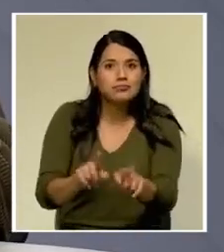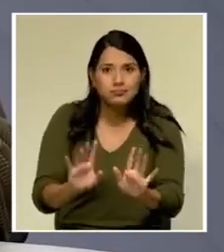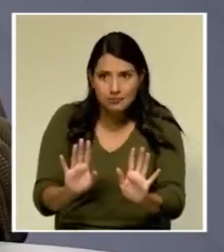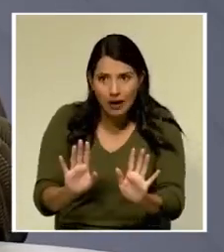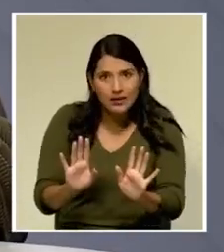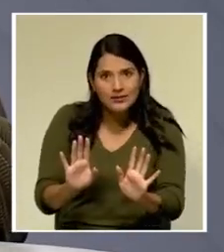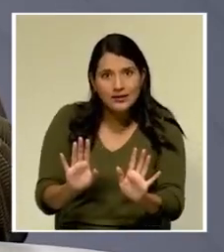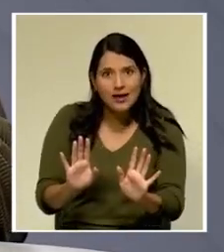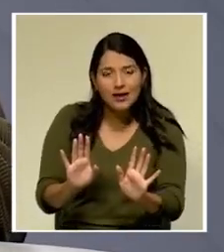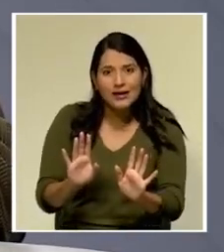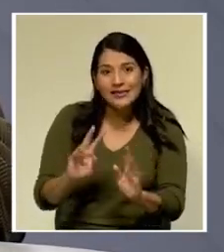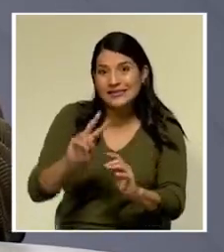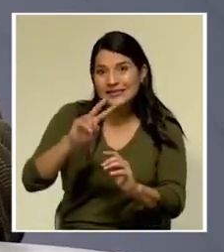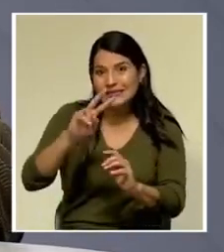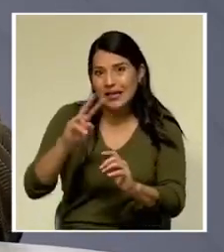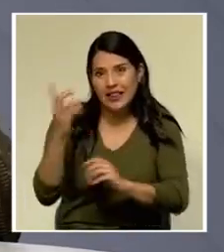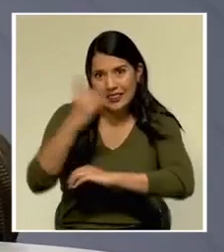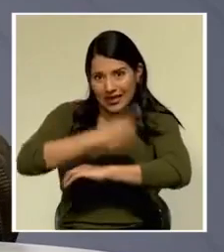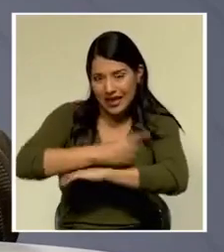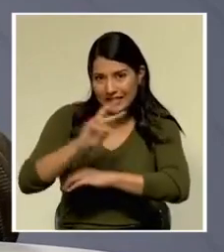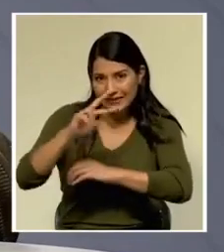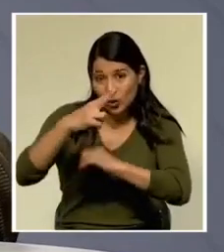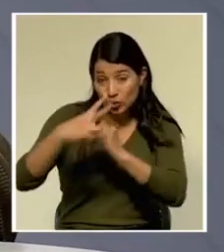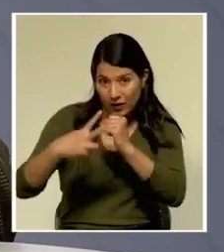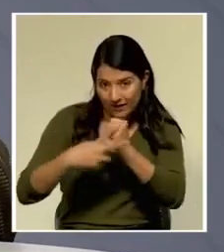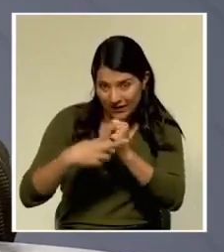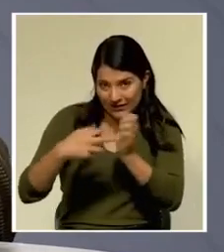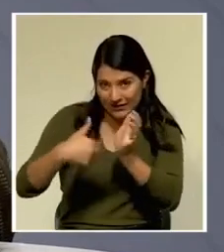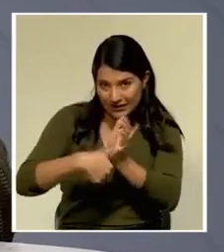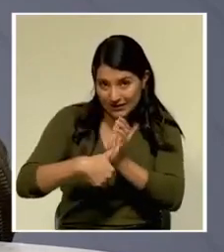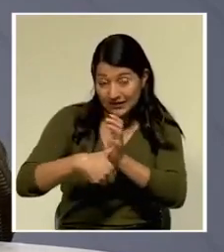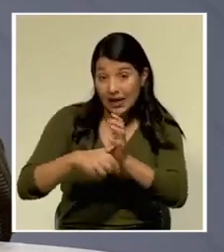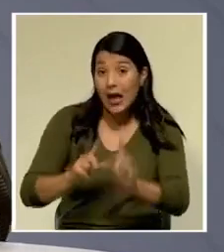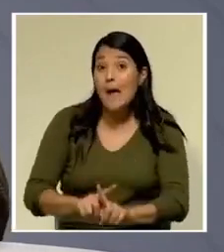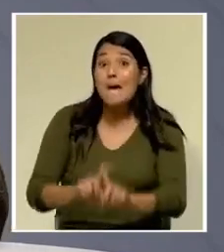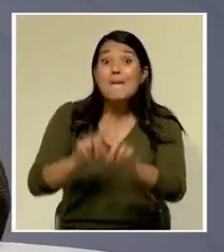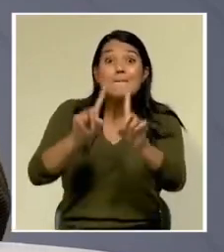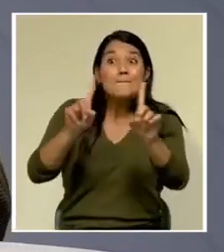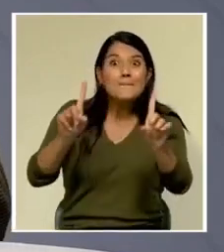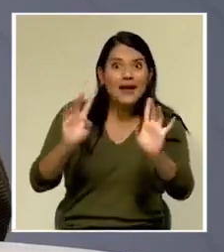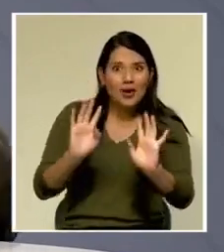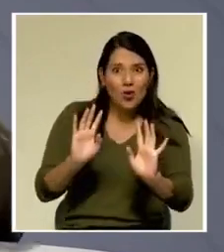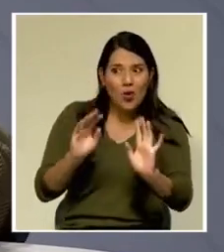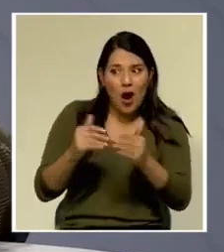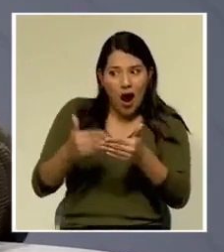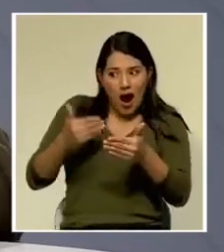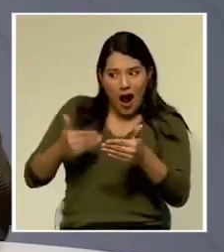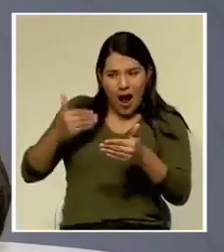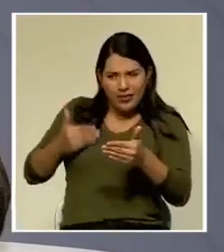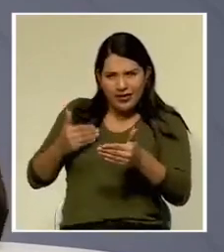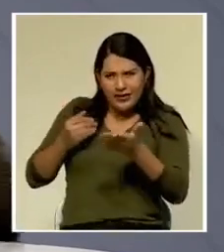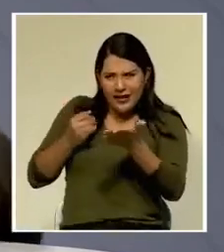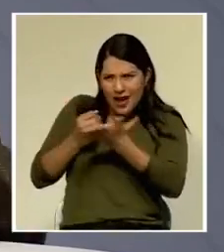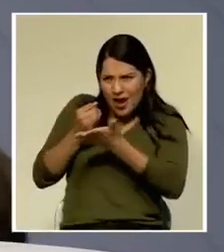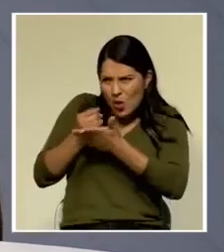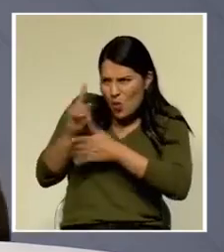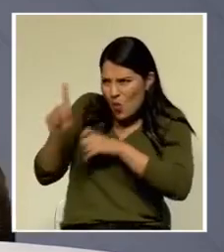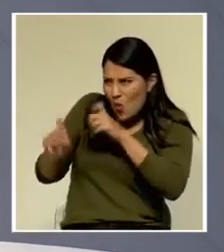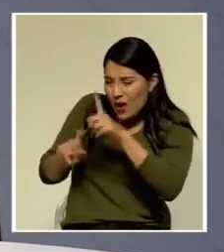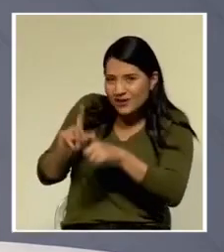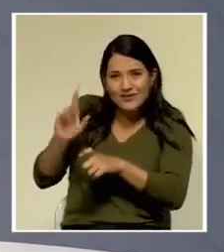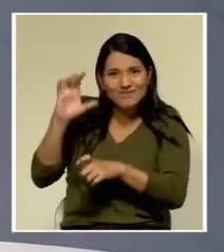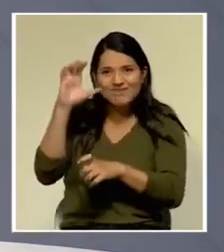urnas electorales ese día sin que las encuestas lo hayan podido capturar, a sabiendas